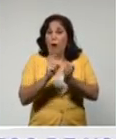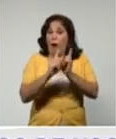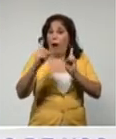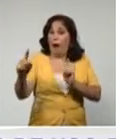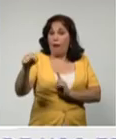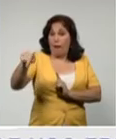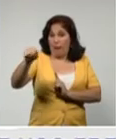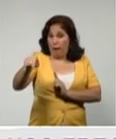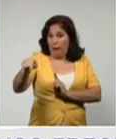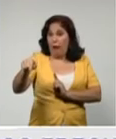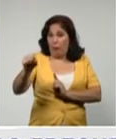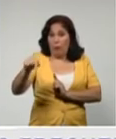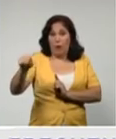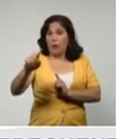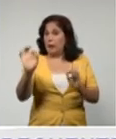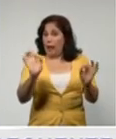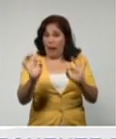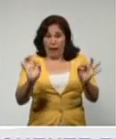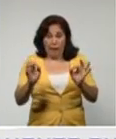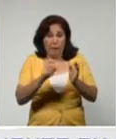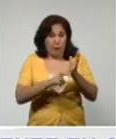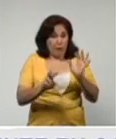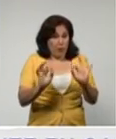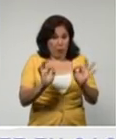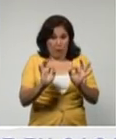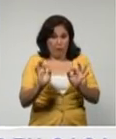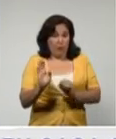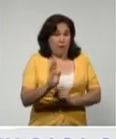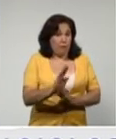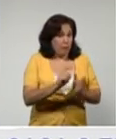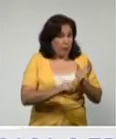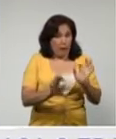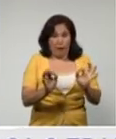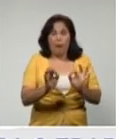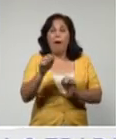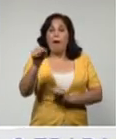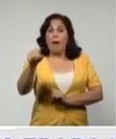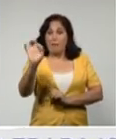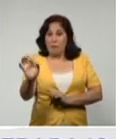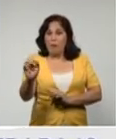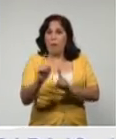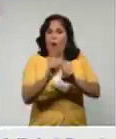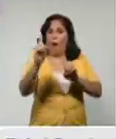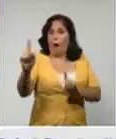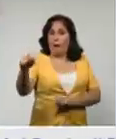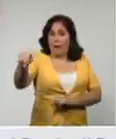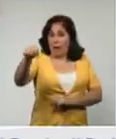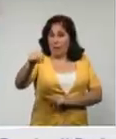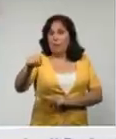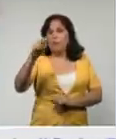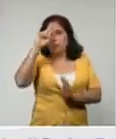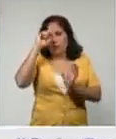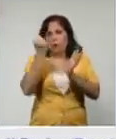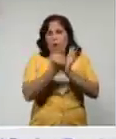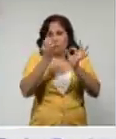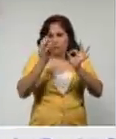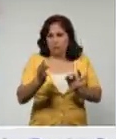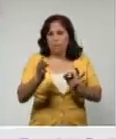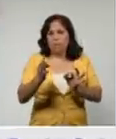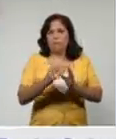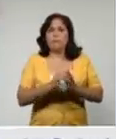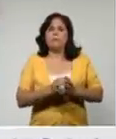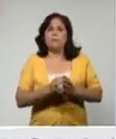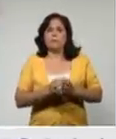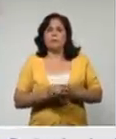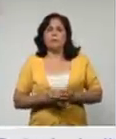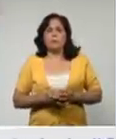sin tocar su provincia, pues se confirmó con la enfermedad de la